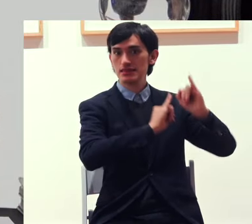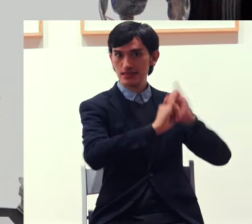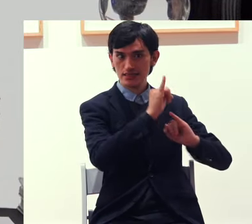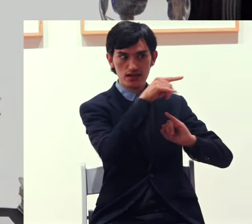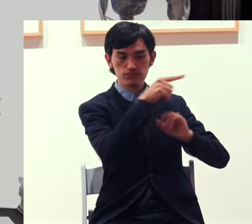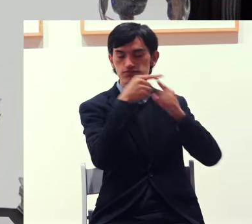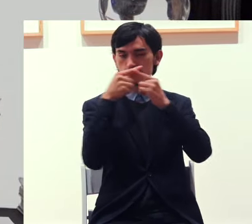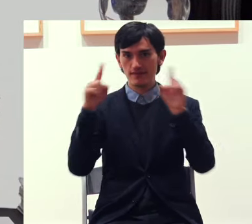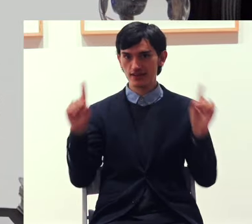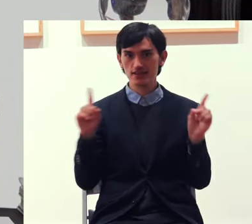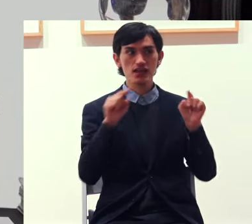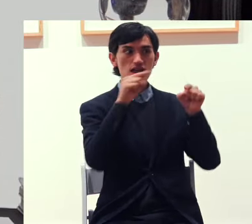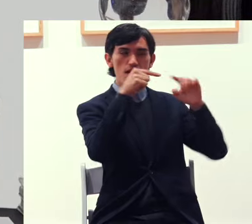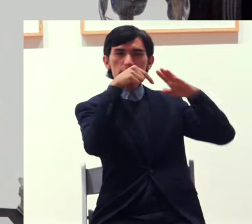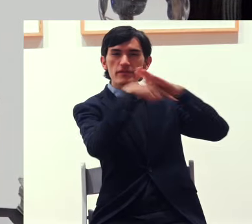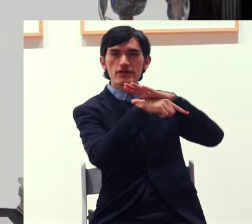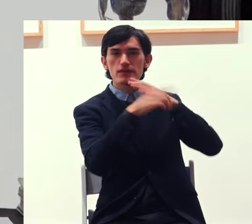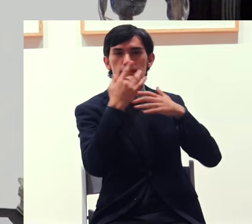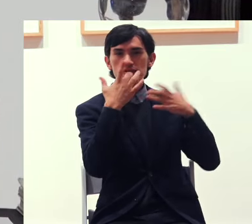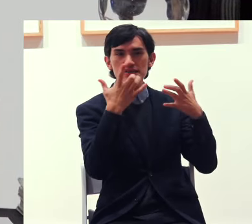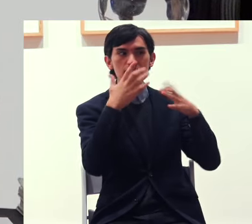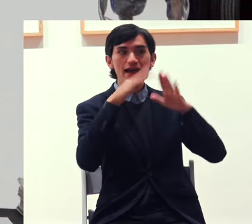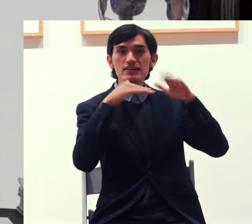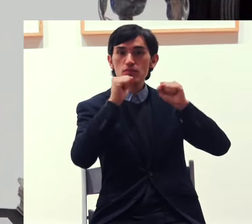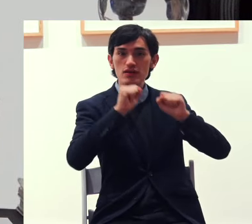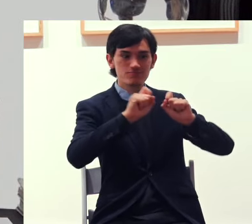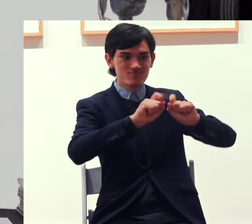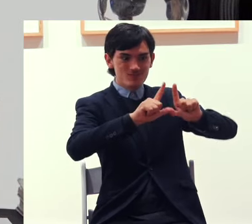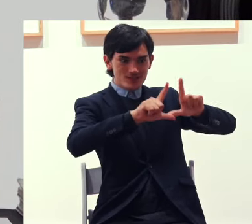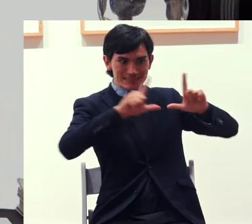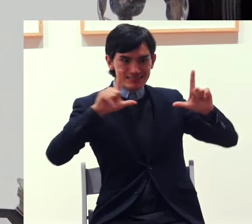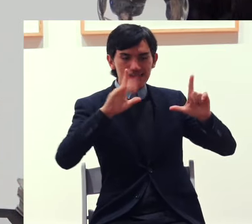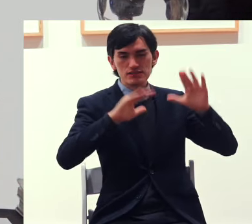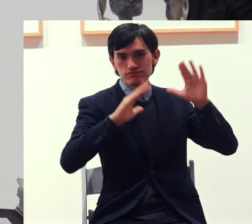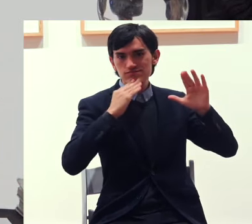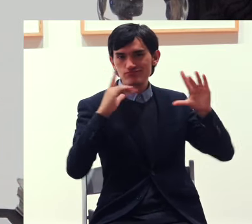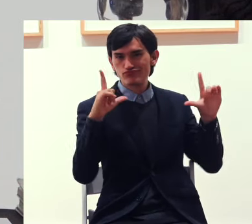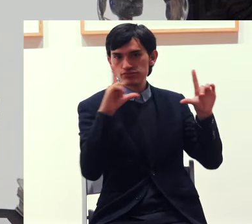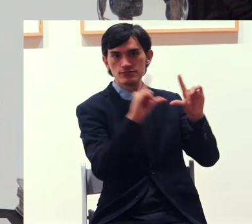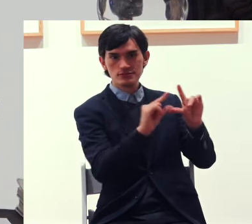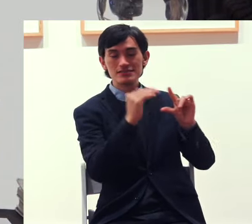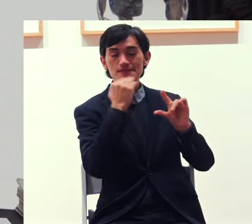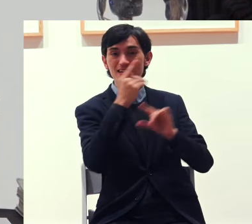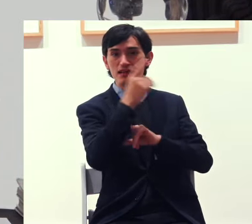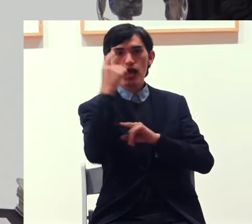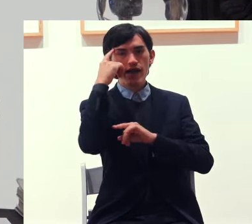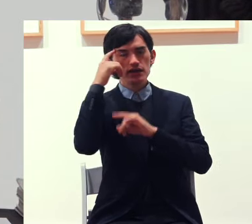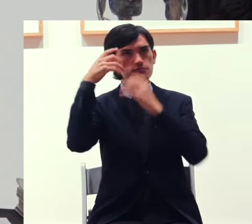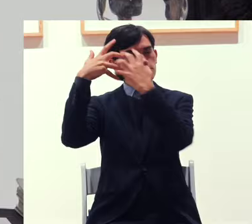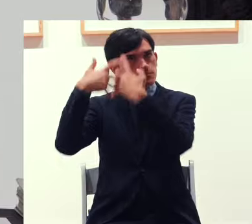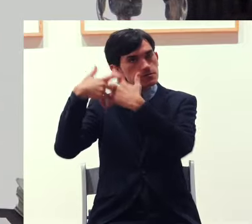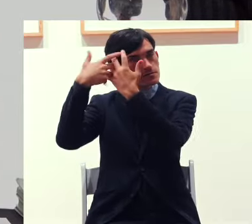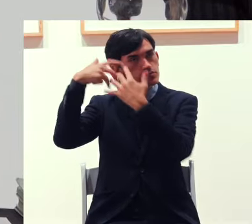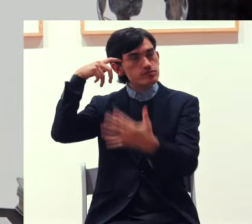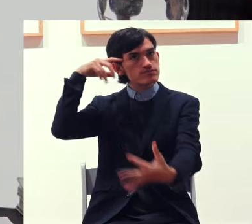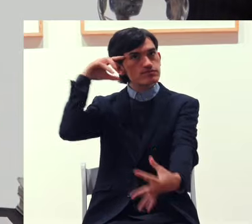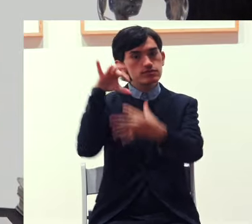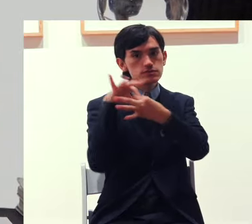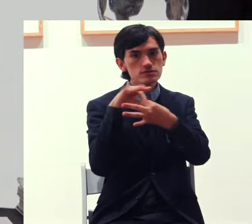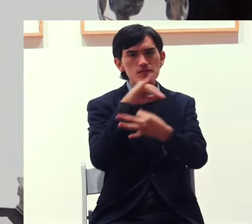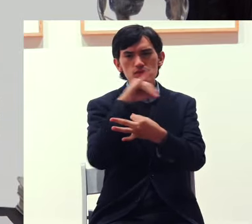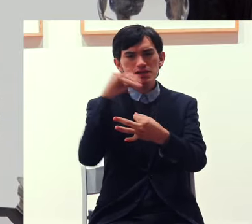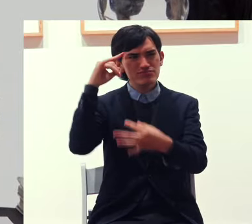mundo digital que viaja en profundidad gracias al zoom in y al zoom out. La cabeza piensa en ese